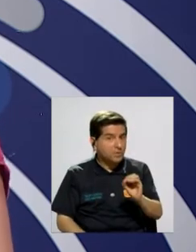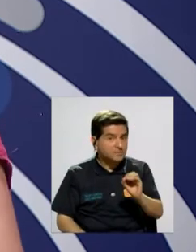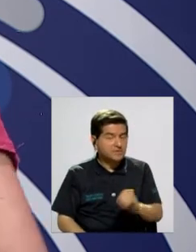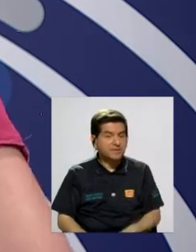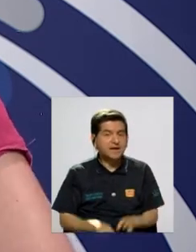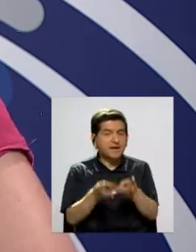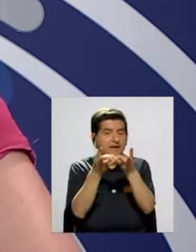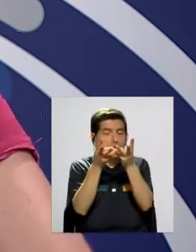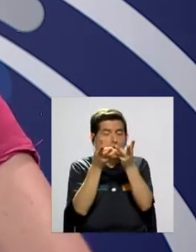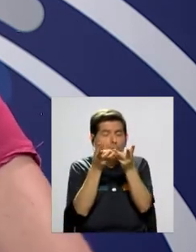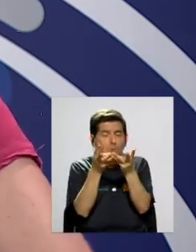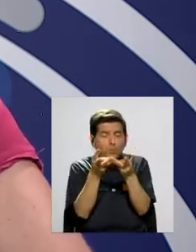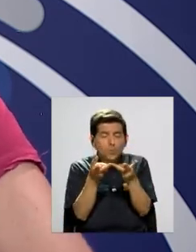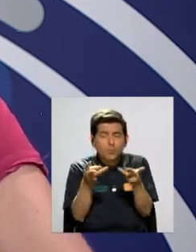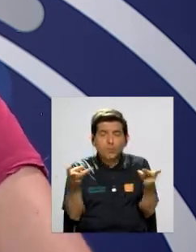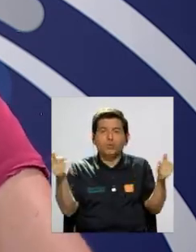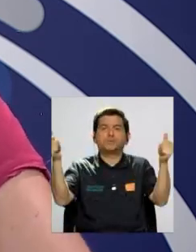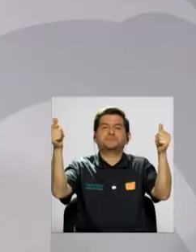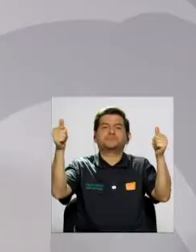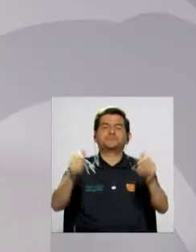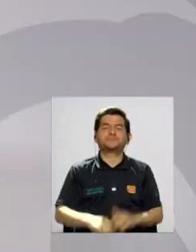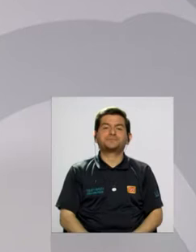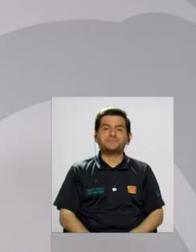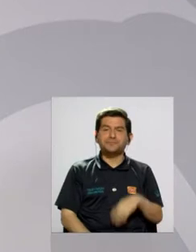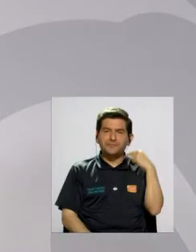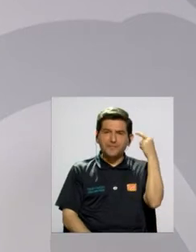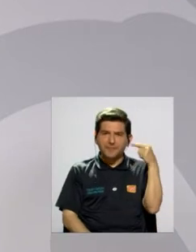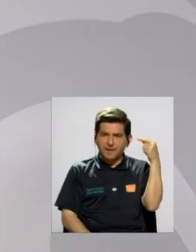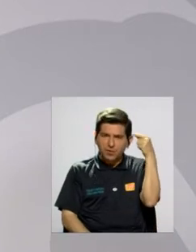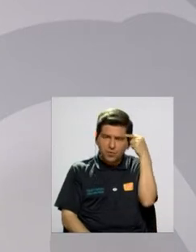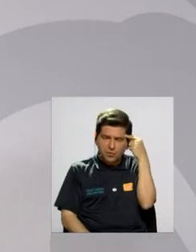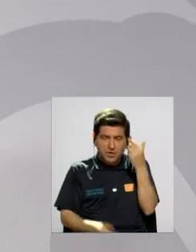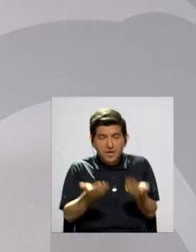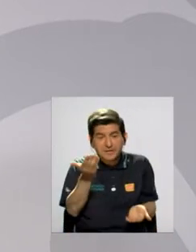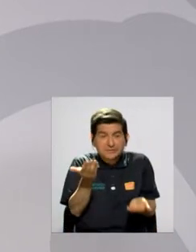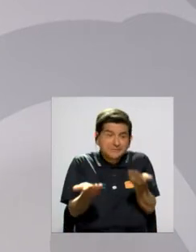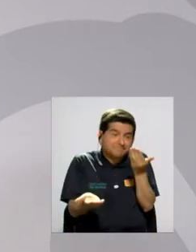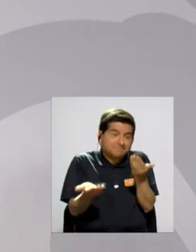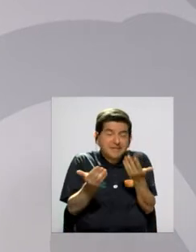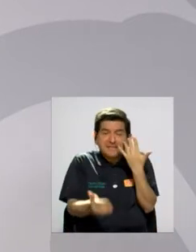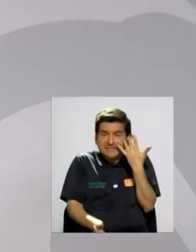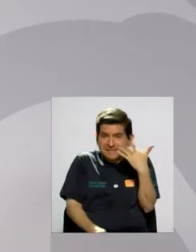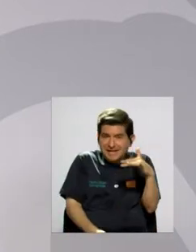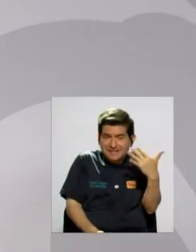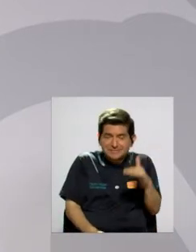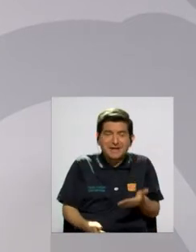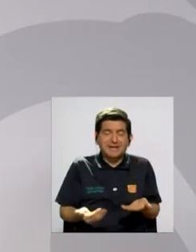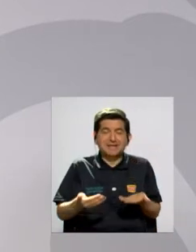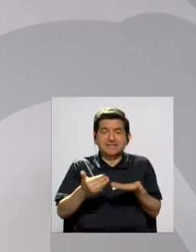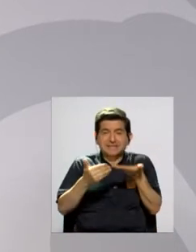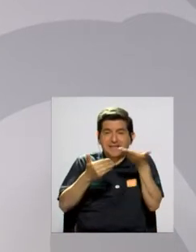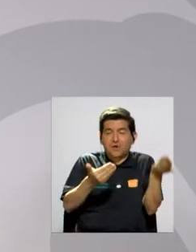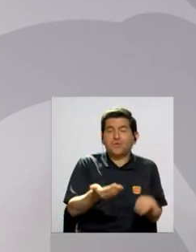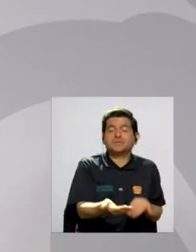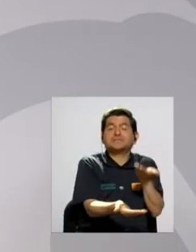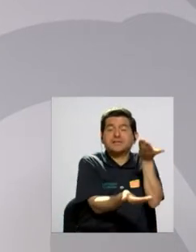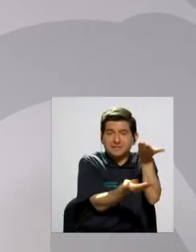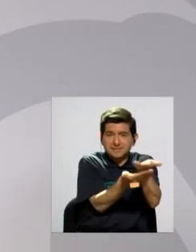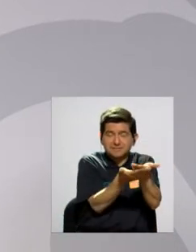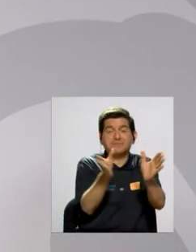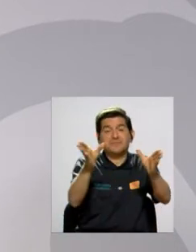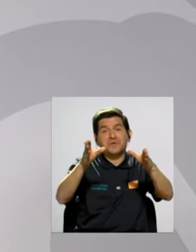va desapareciendo? Ahora, como hay un gobierno que podría aparentemente conceder muchas cosas porque